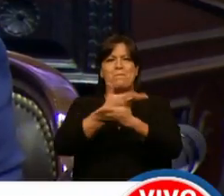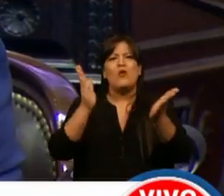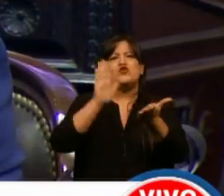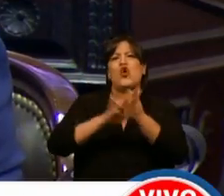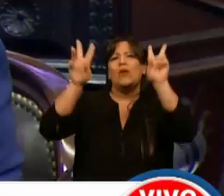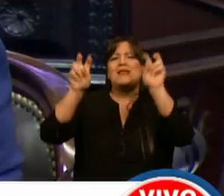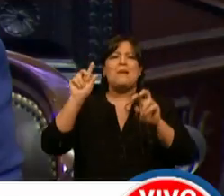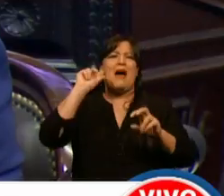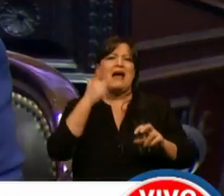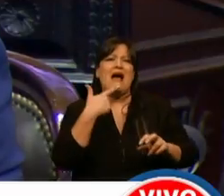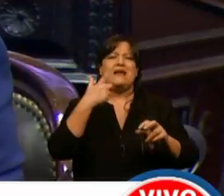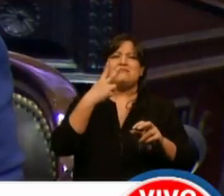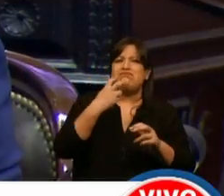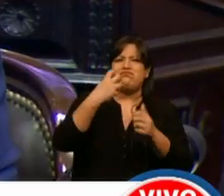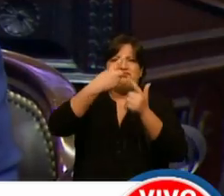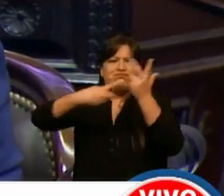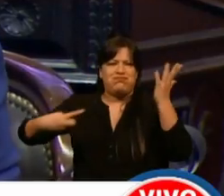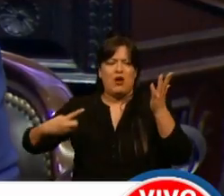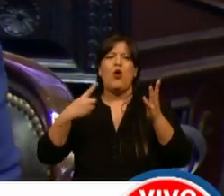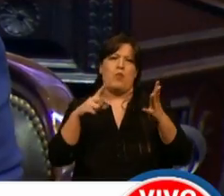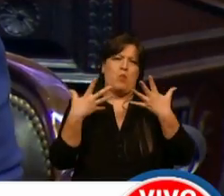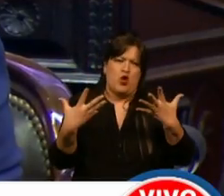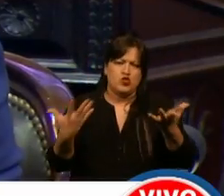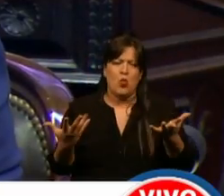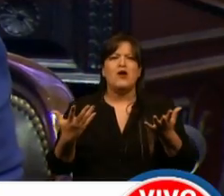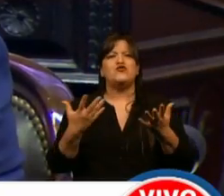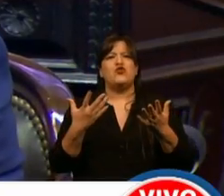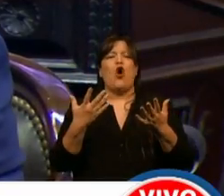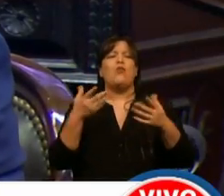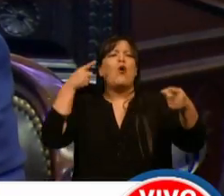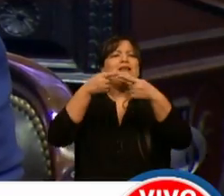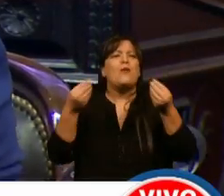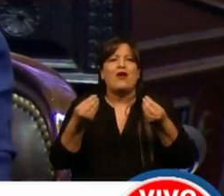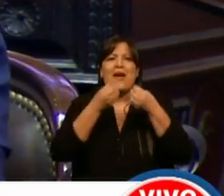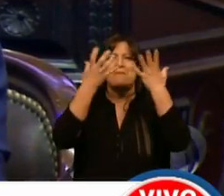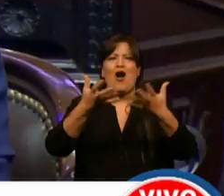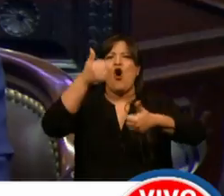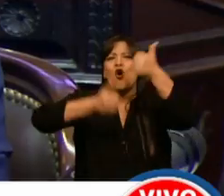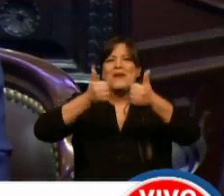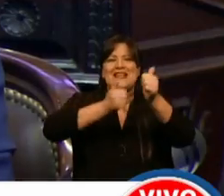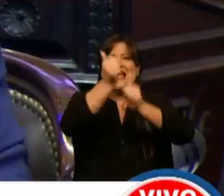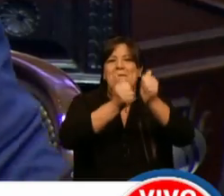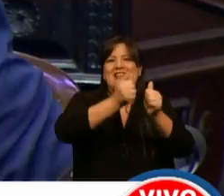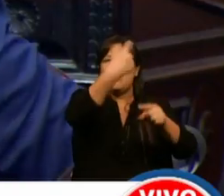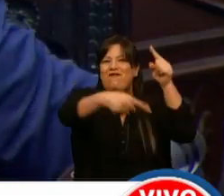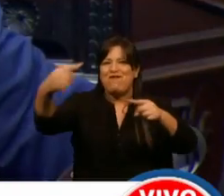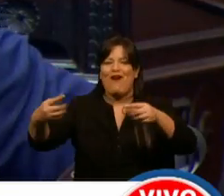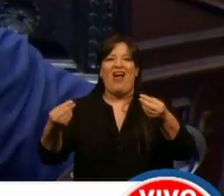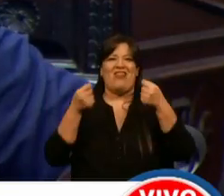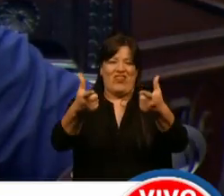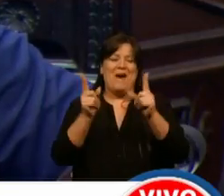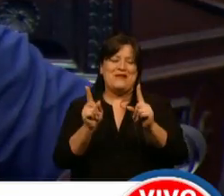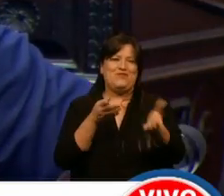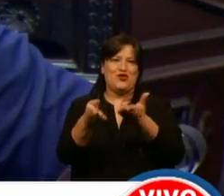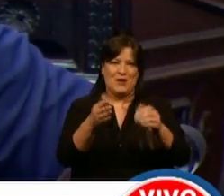son las energías alternativas por supuesto para que ella para que haya mayor competitividad por supuesto en el mercado este